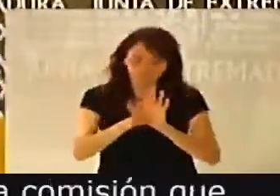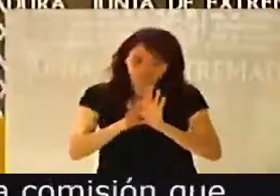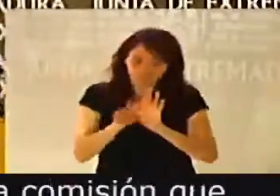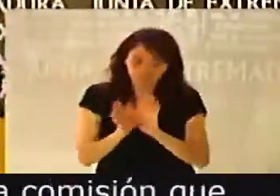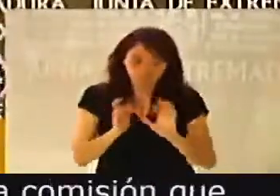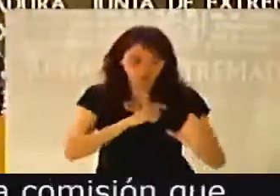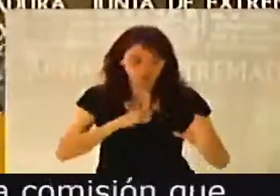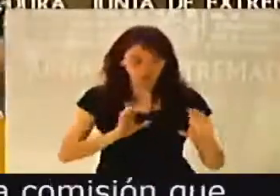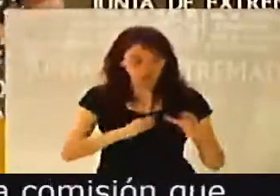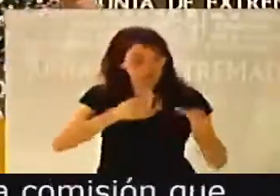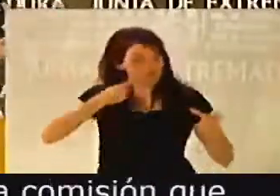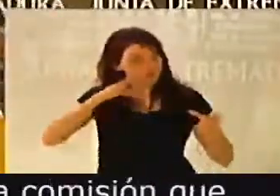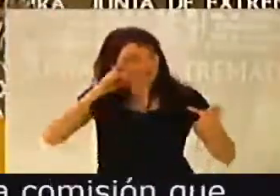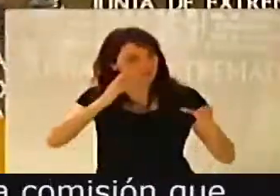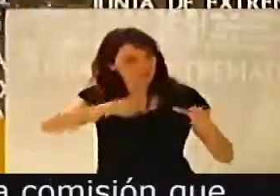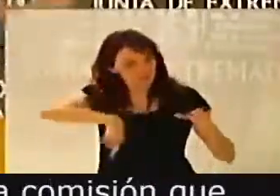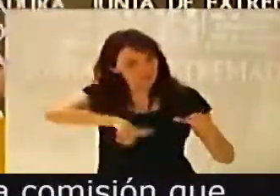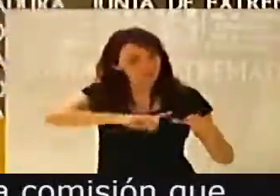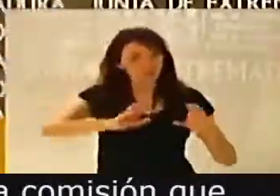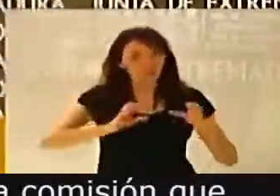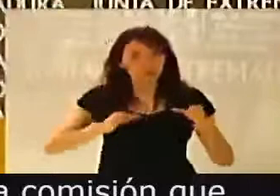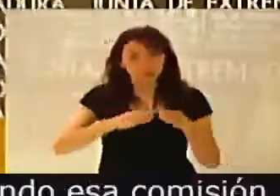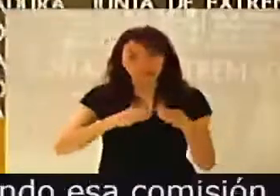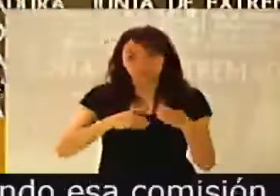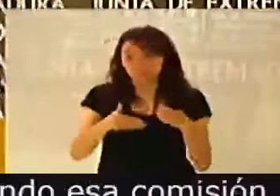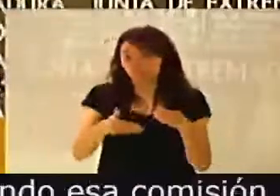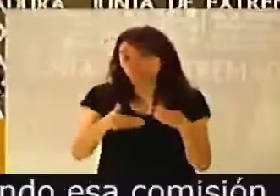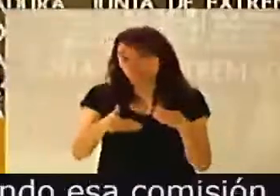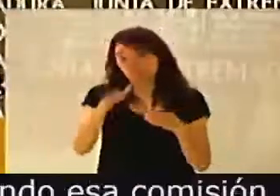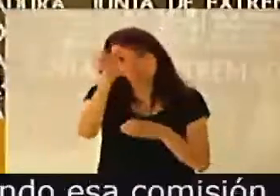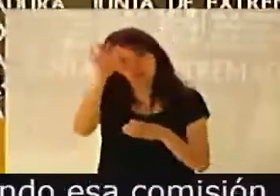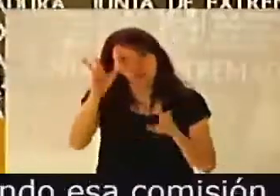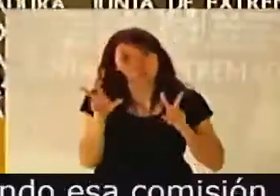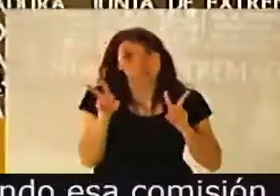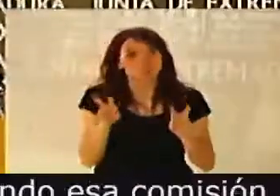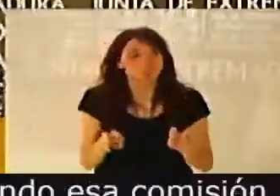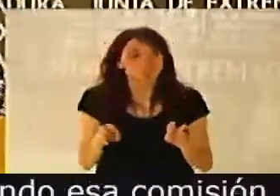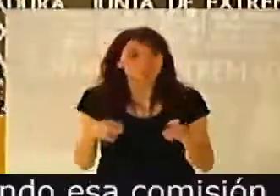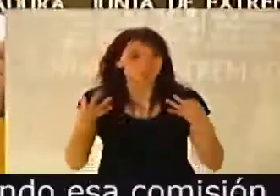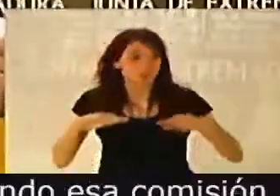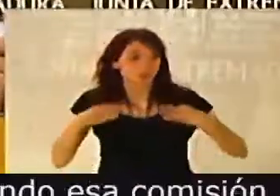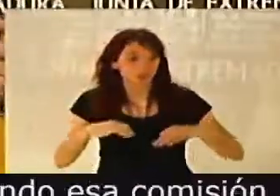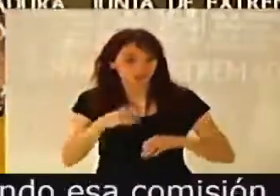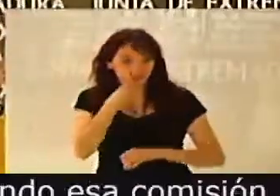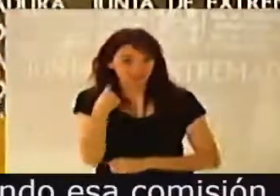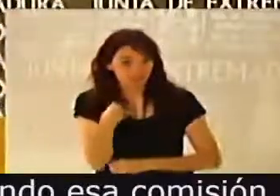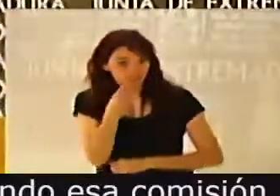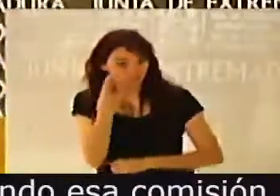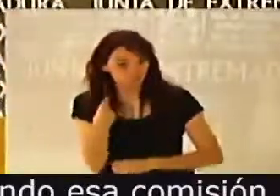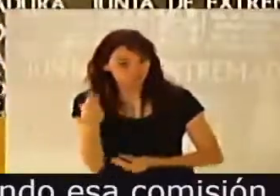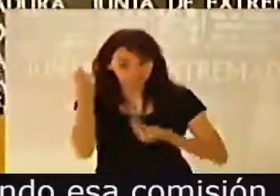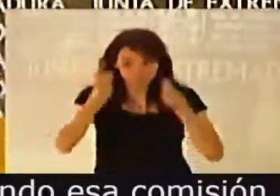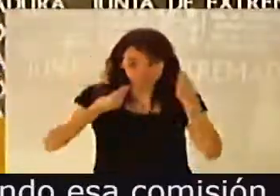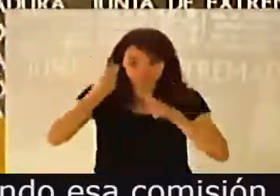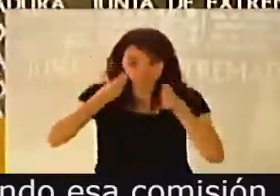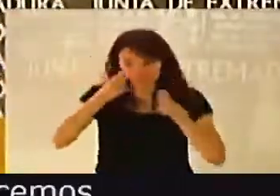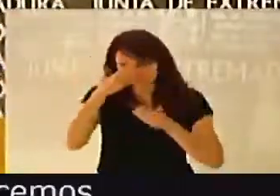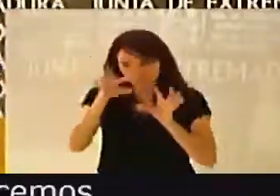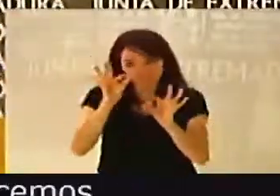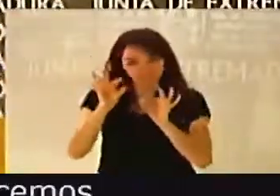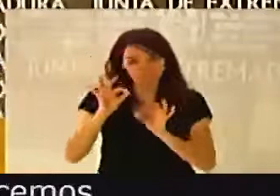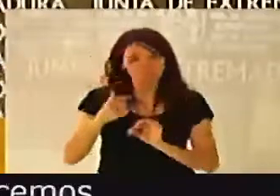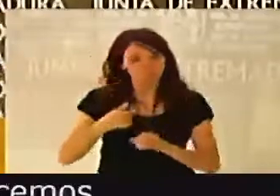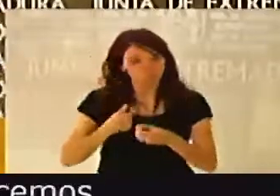esa comisión que se reunirá a principios del verano, como hacemos normalmente, para decidir todos los años. Yo formo